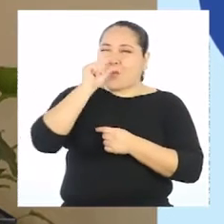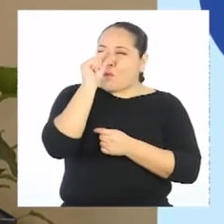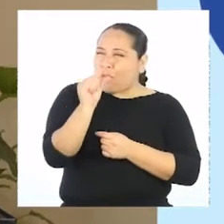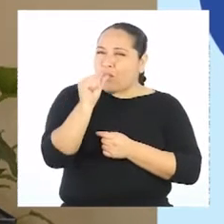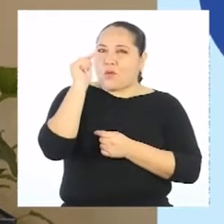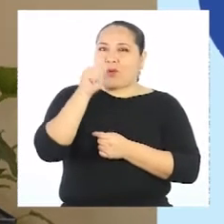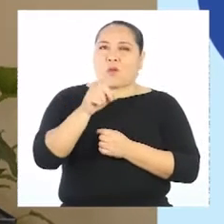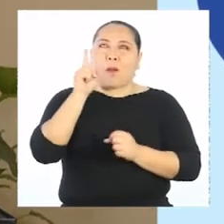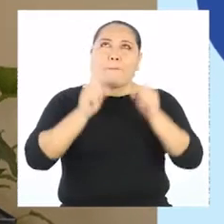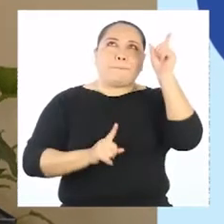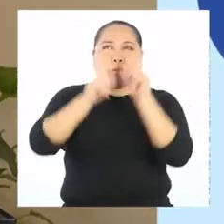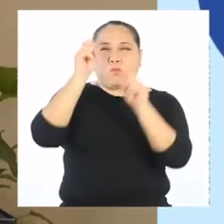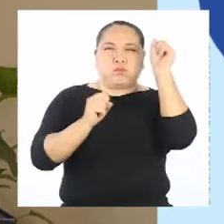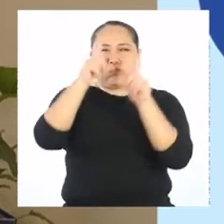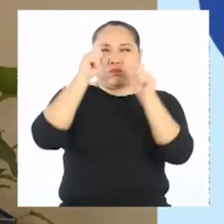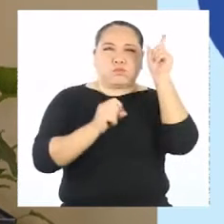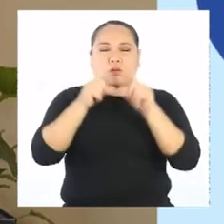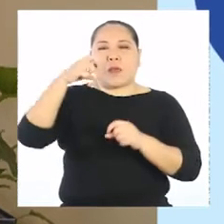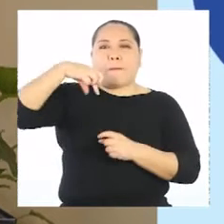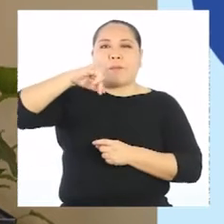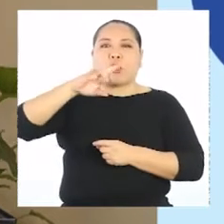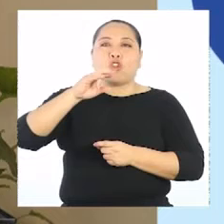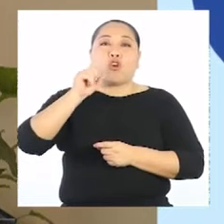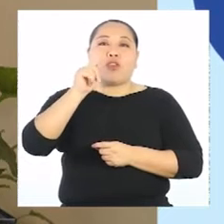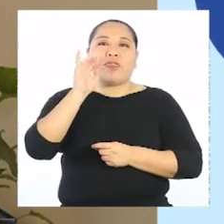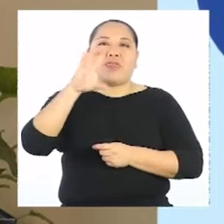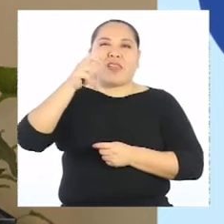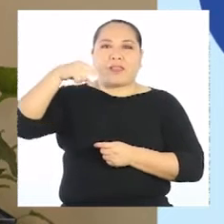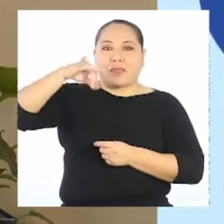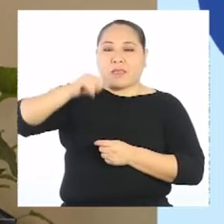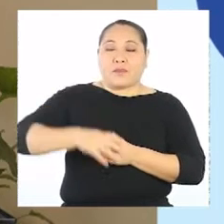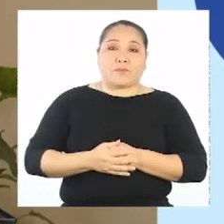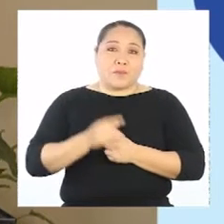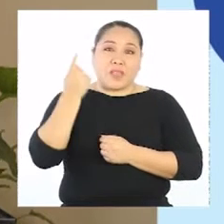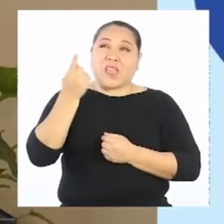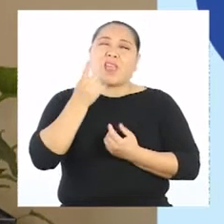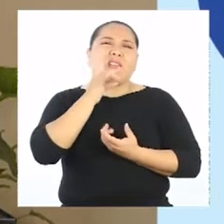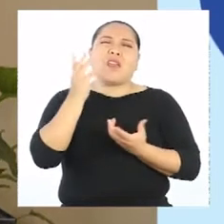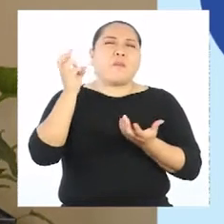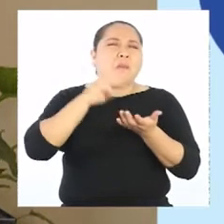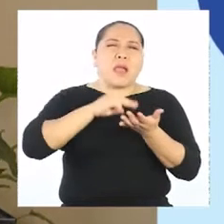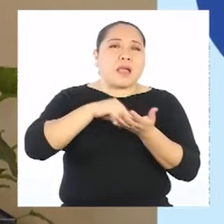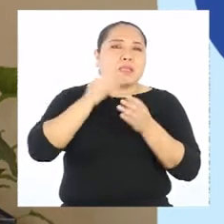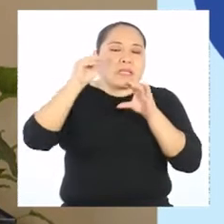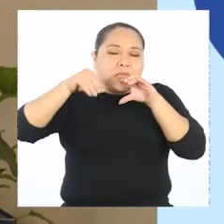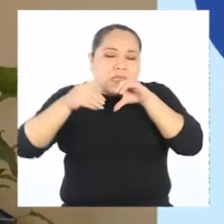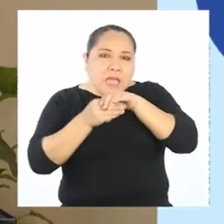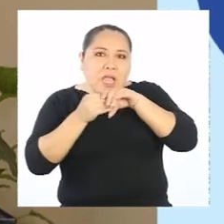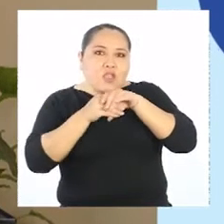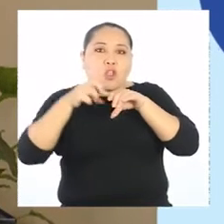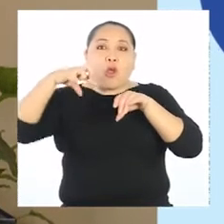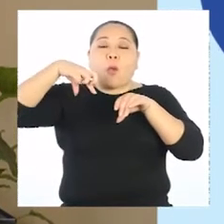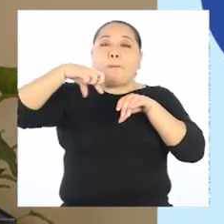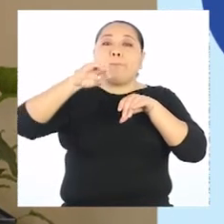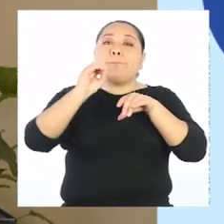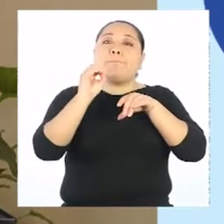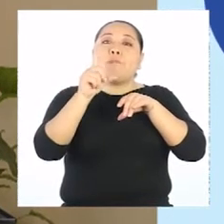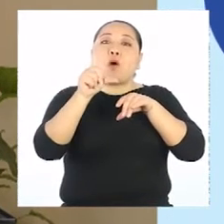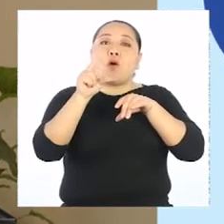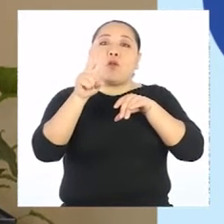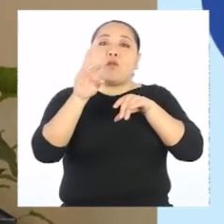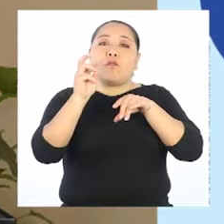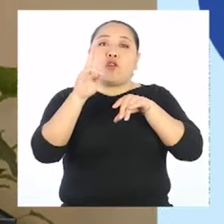puedo contar un poquito sobre la pirotecnia. El componente principal es la pólvora, que es una mezcla